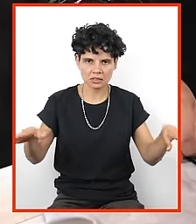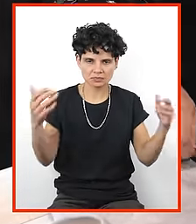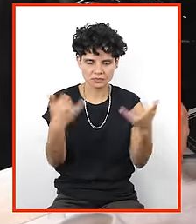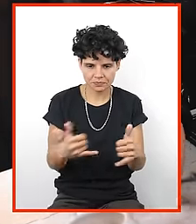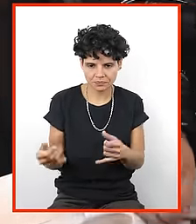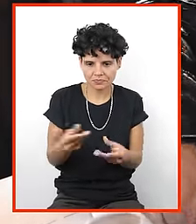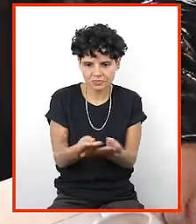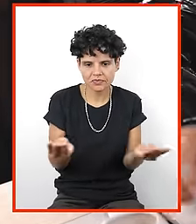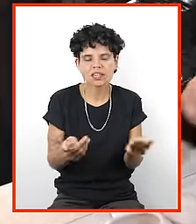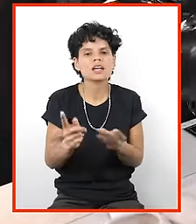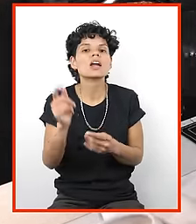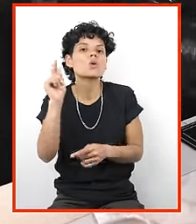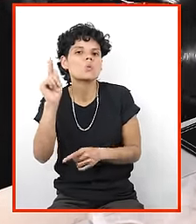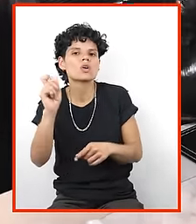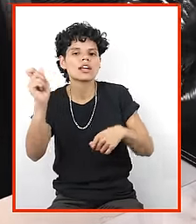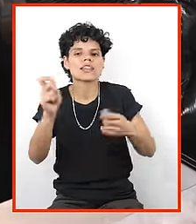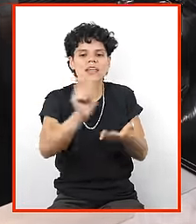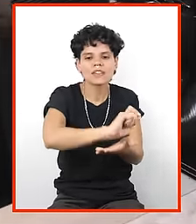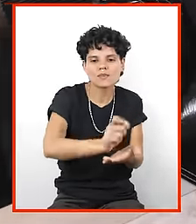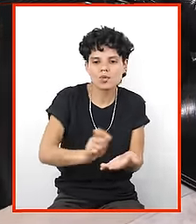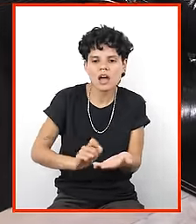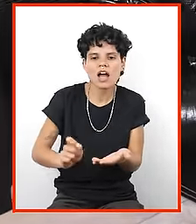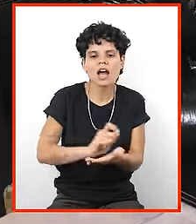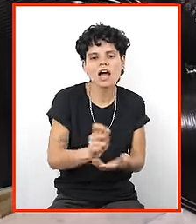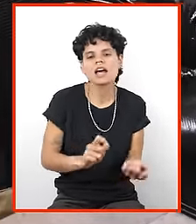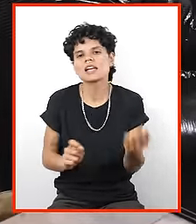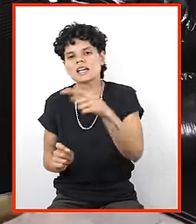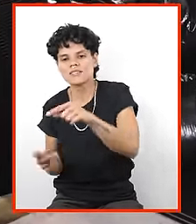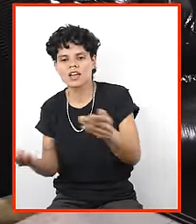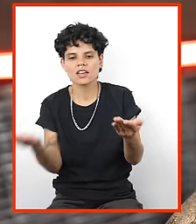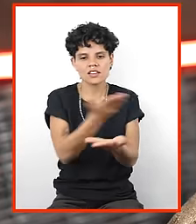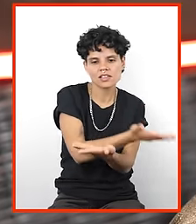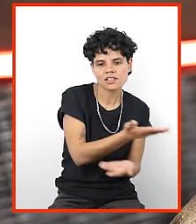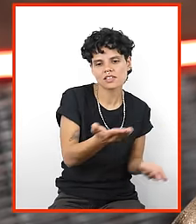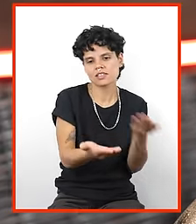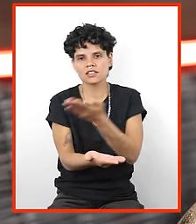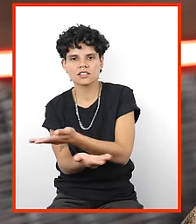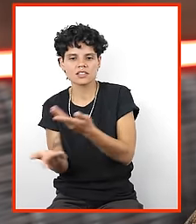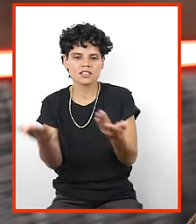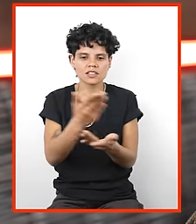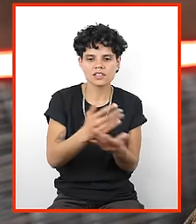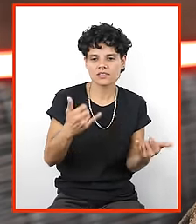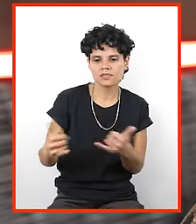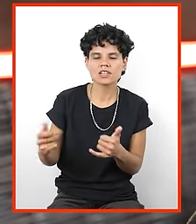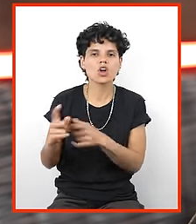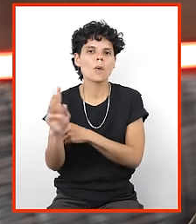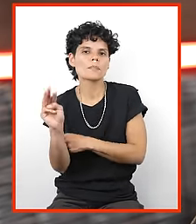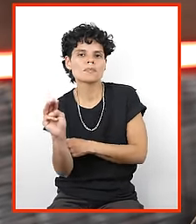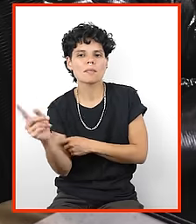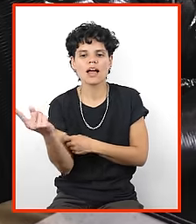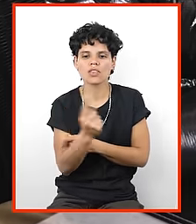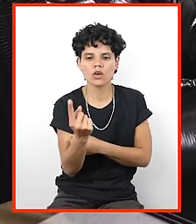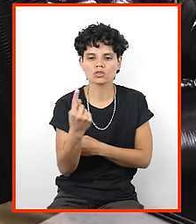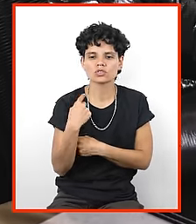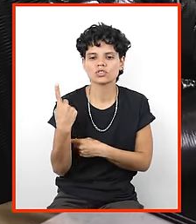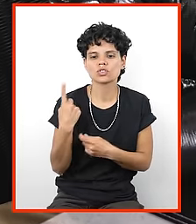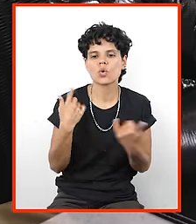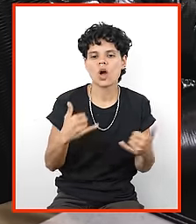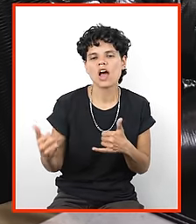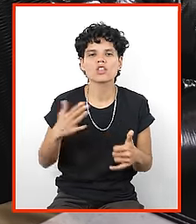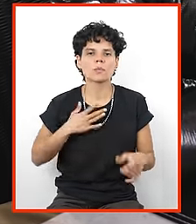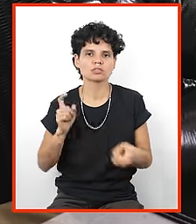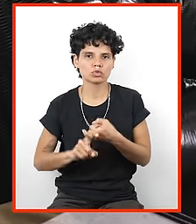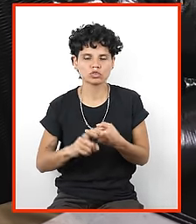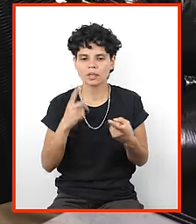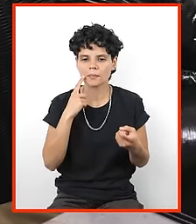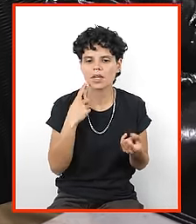un juego que es como de dibujar y uno tiene que adivinar el otro y va ir ganando puntos. Y estaba jugando con mi mamá, ¿no? Y con mi marido.